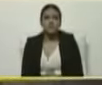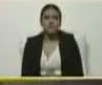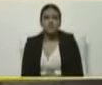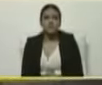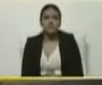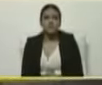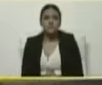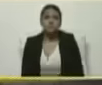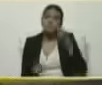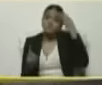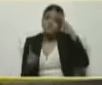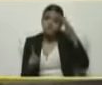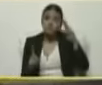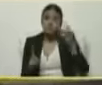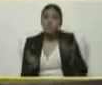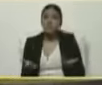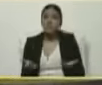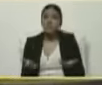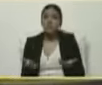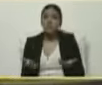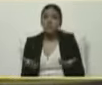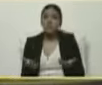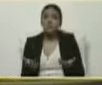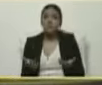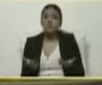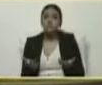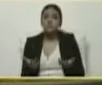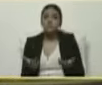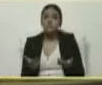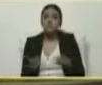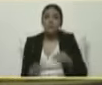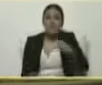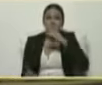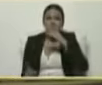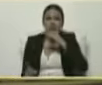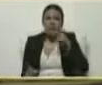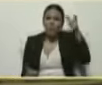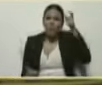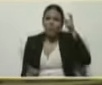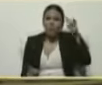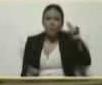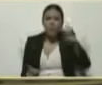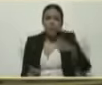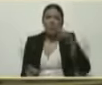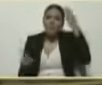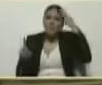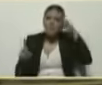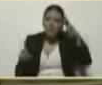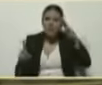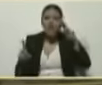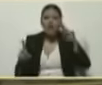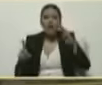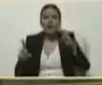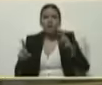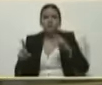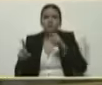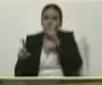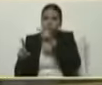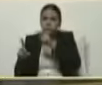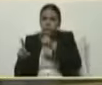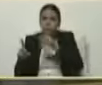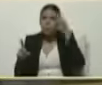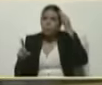Y en México, el bravo pueblo mexicano de Emiliano Zapata y Pancho Villa